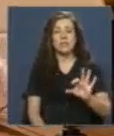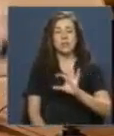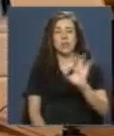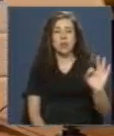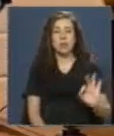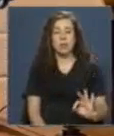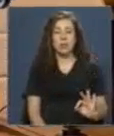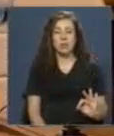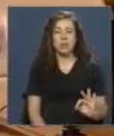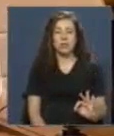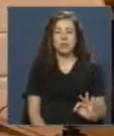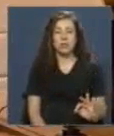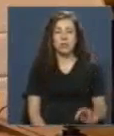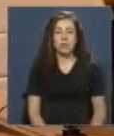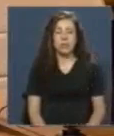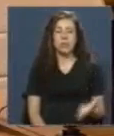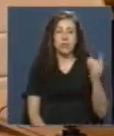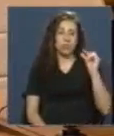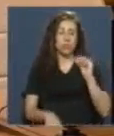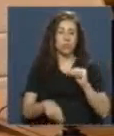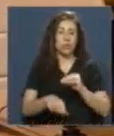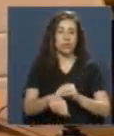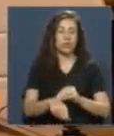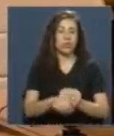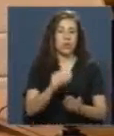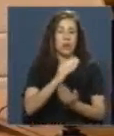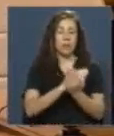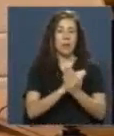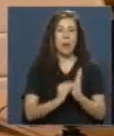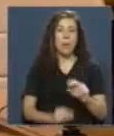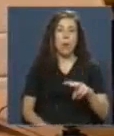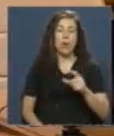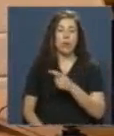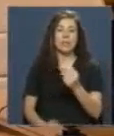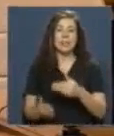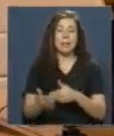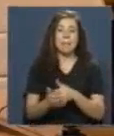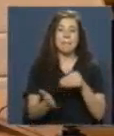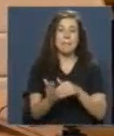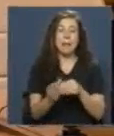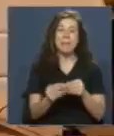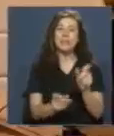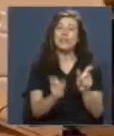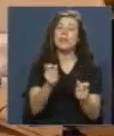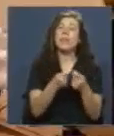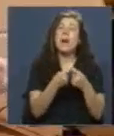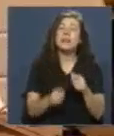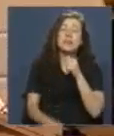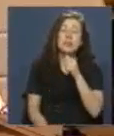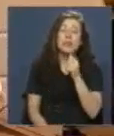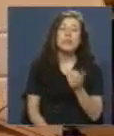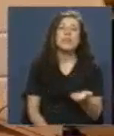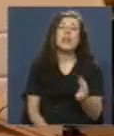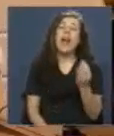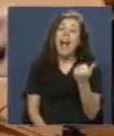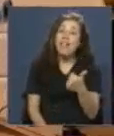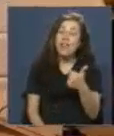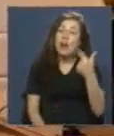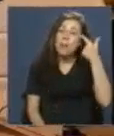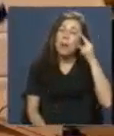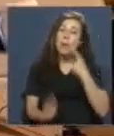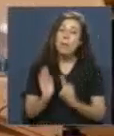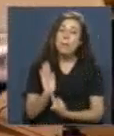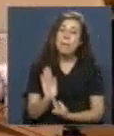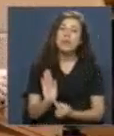50%. Se acaba de anunciar en la mañana un bono de 100.000 pesos para las familias más vulnerables. ¡Qué bueno! Pero eso